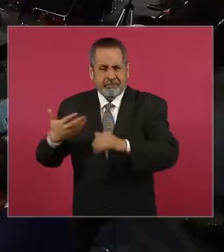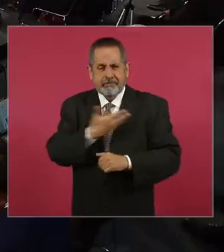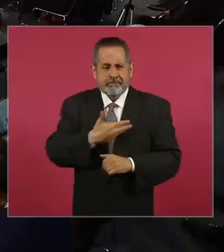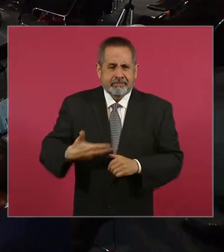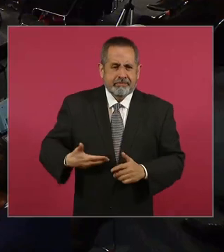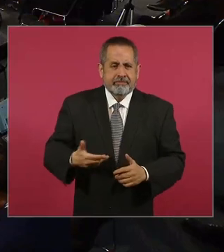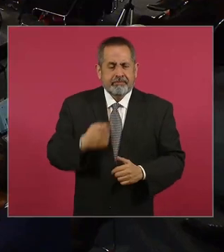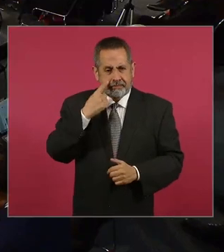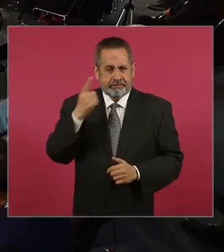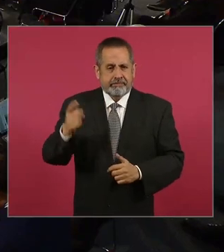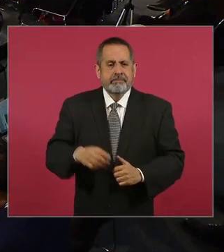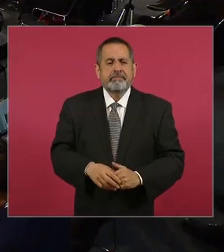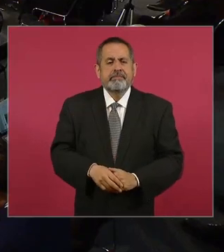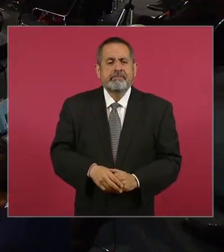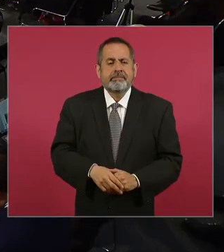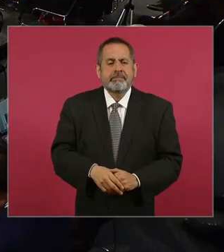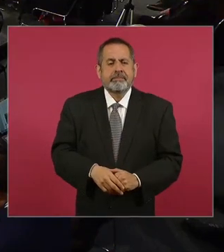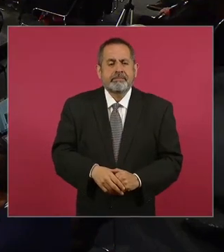Esto.